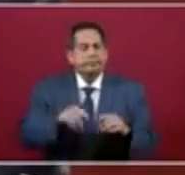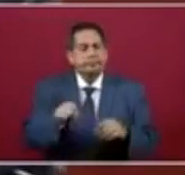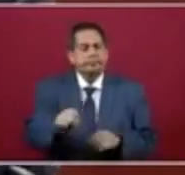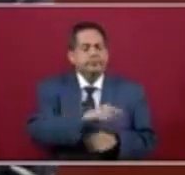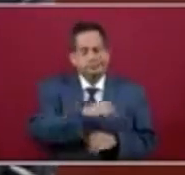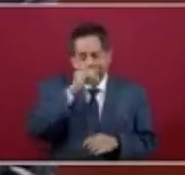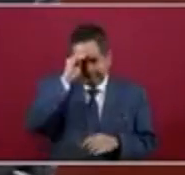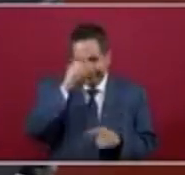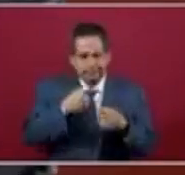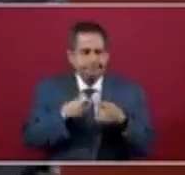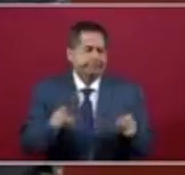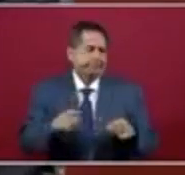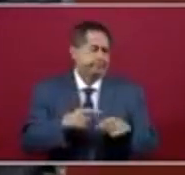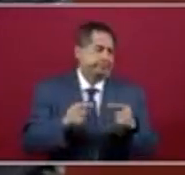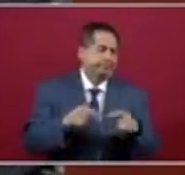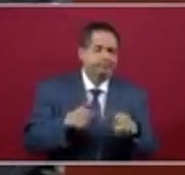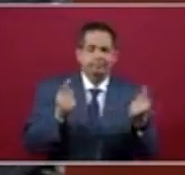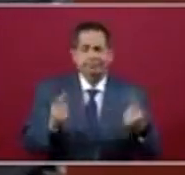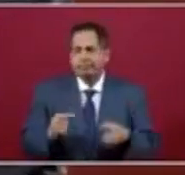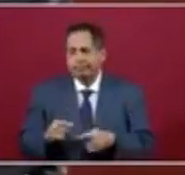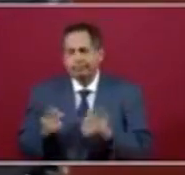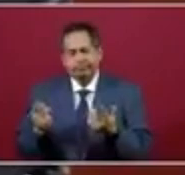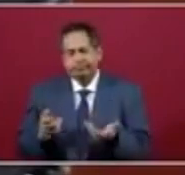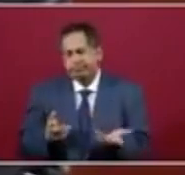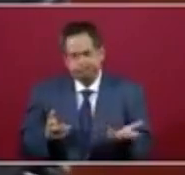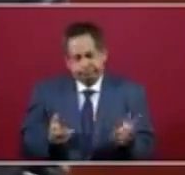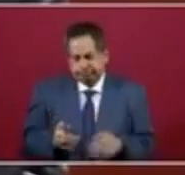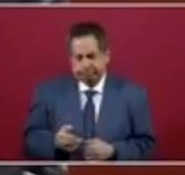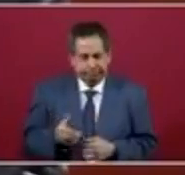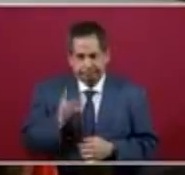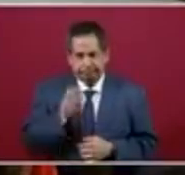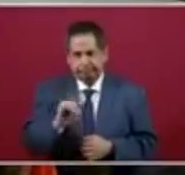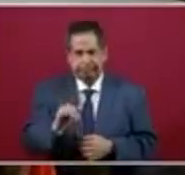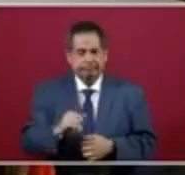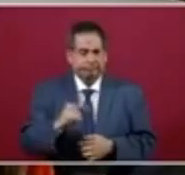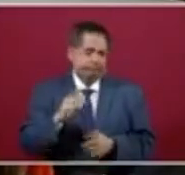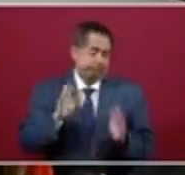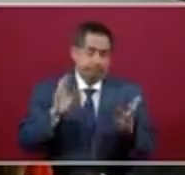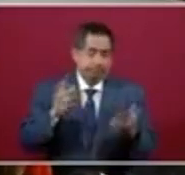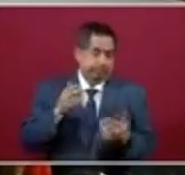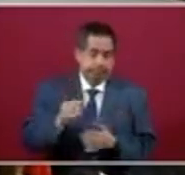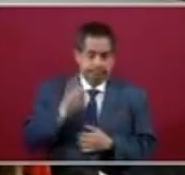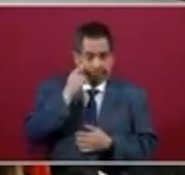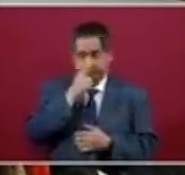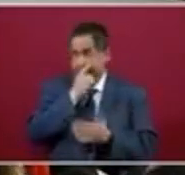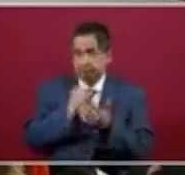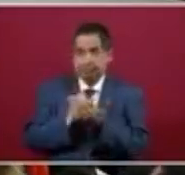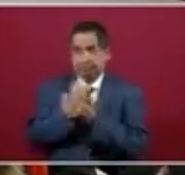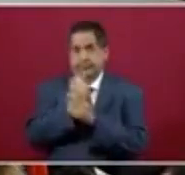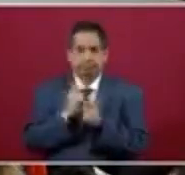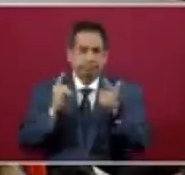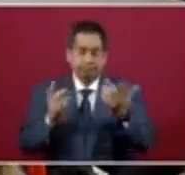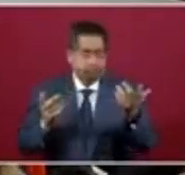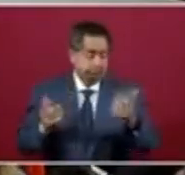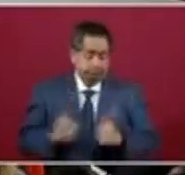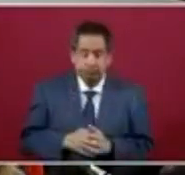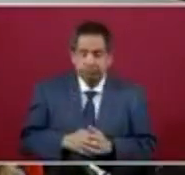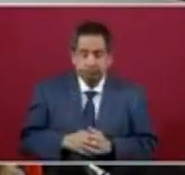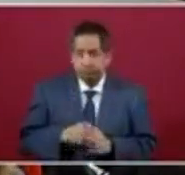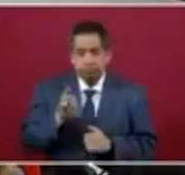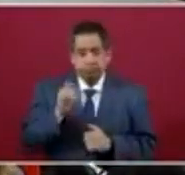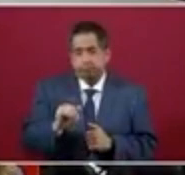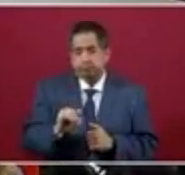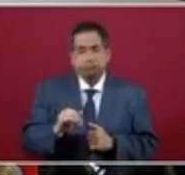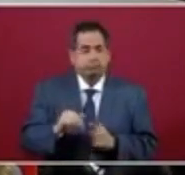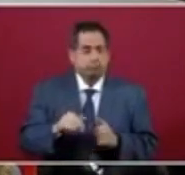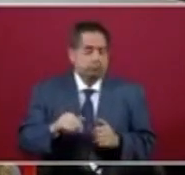diferencias, porque así es la democracia y así es el